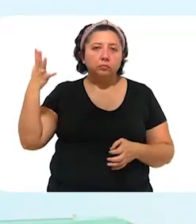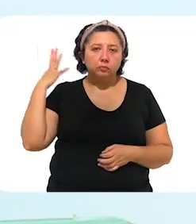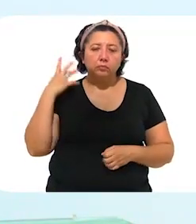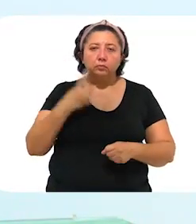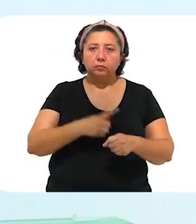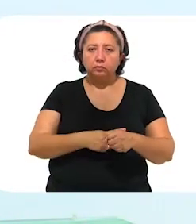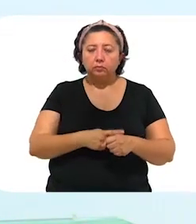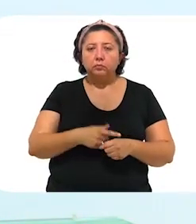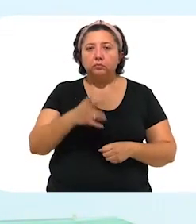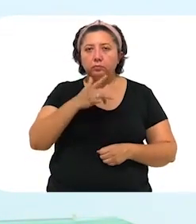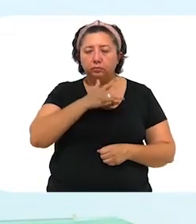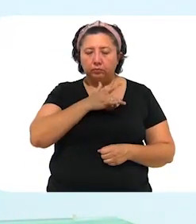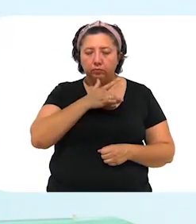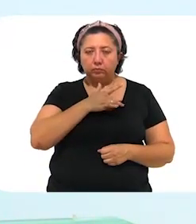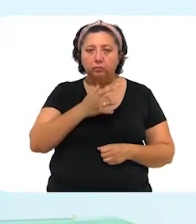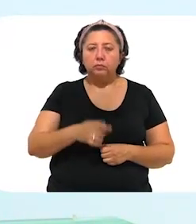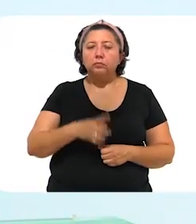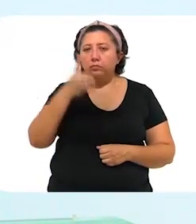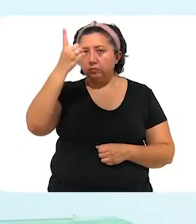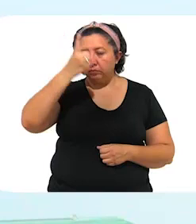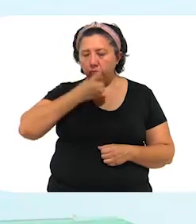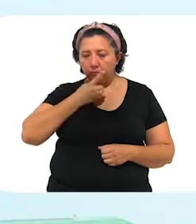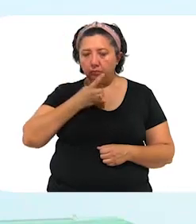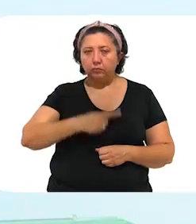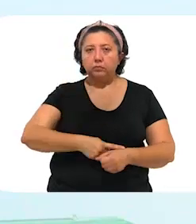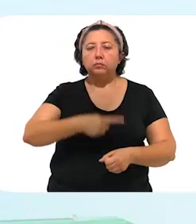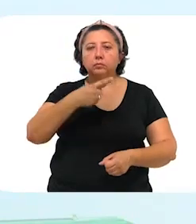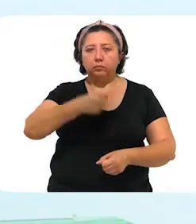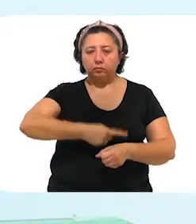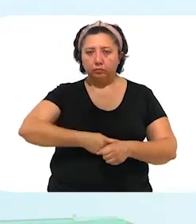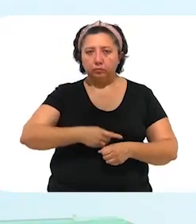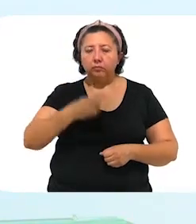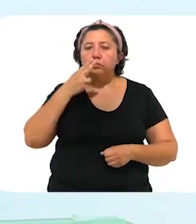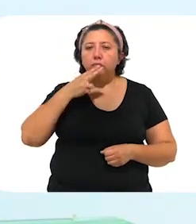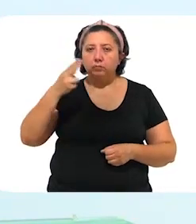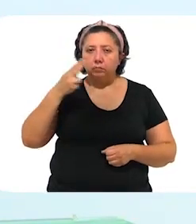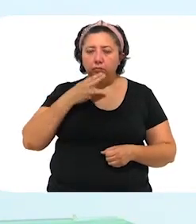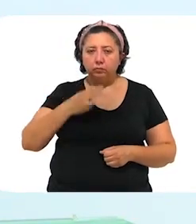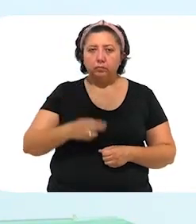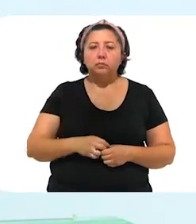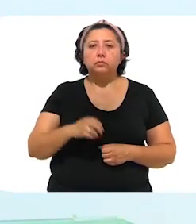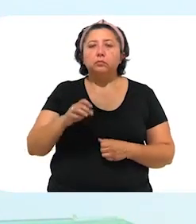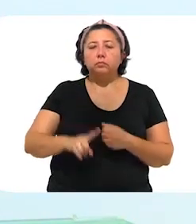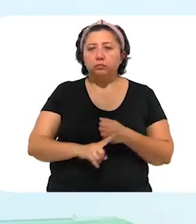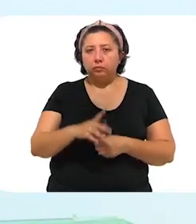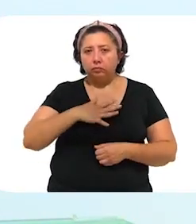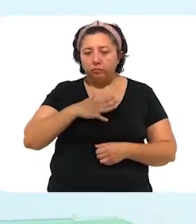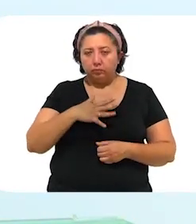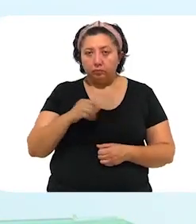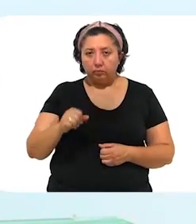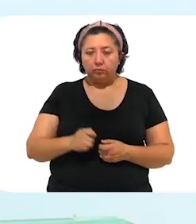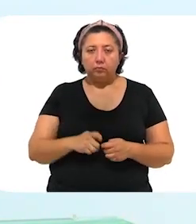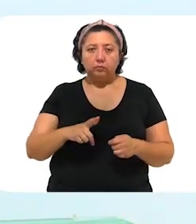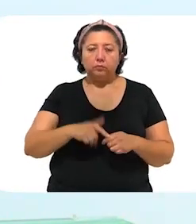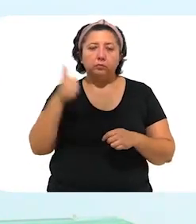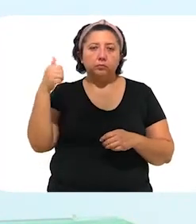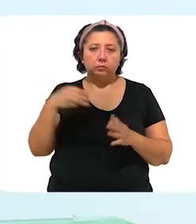encontraban enfermedad cardiovascular, diabetes, hipertensión, tabaquismo y EPOC. En total,